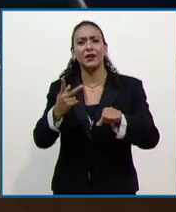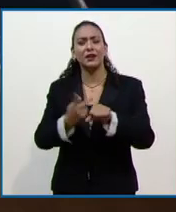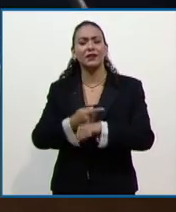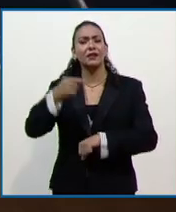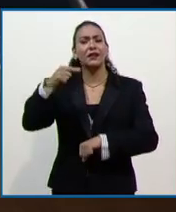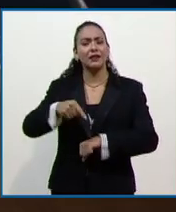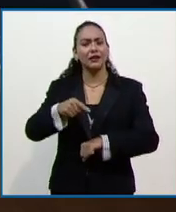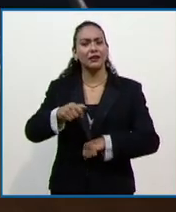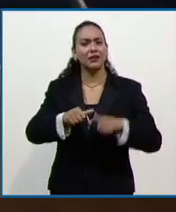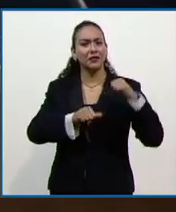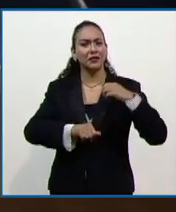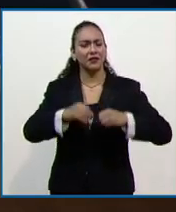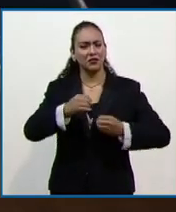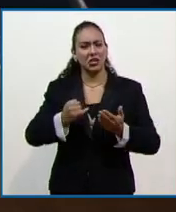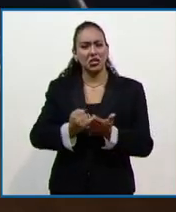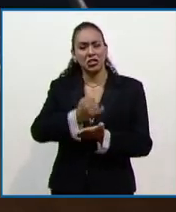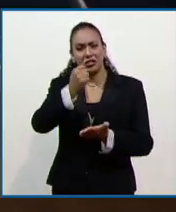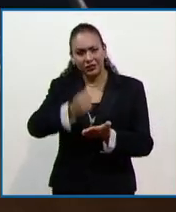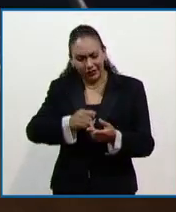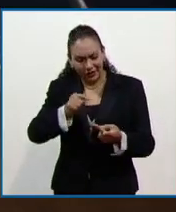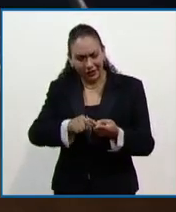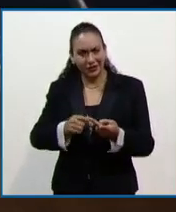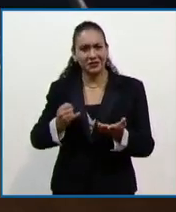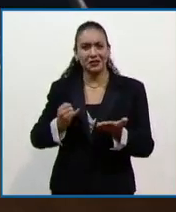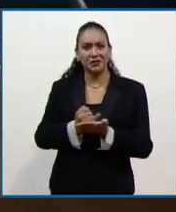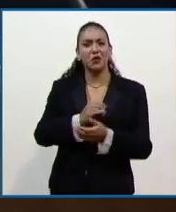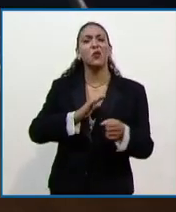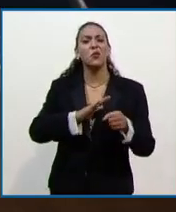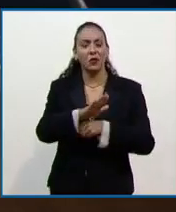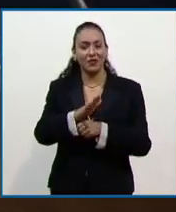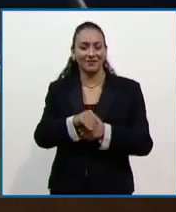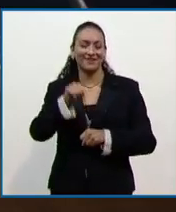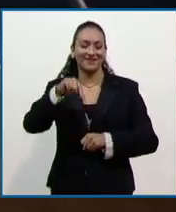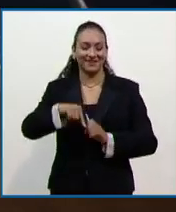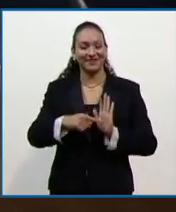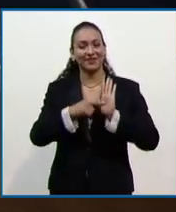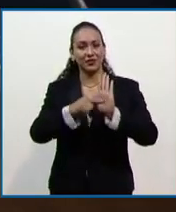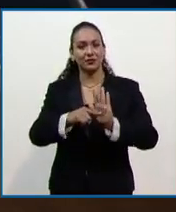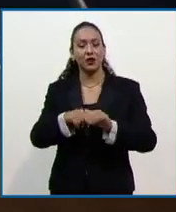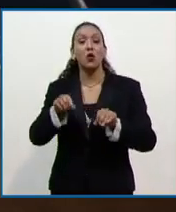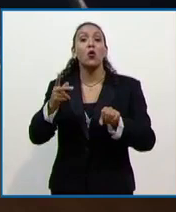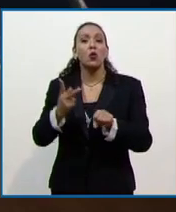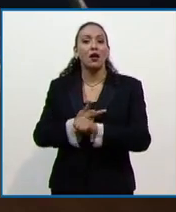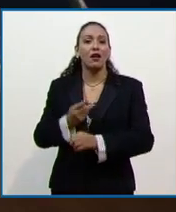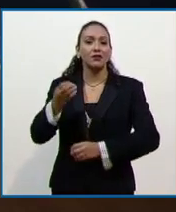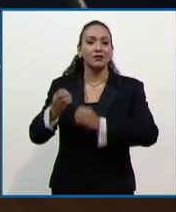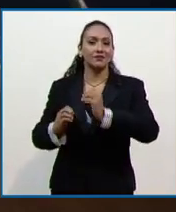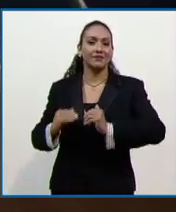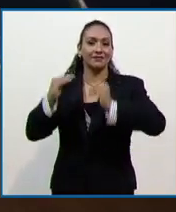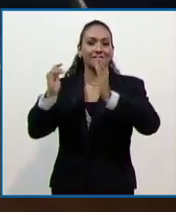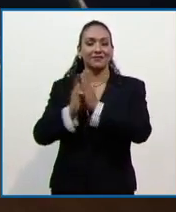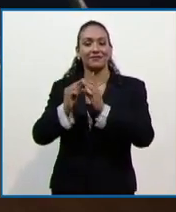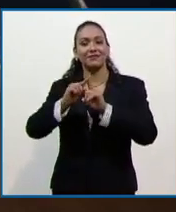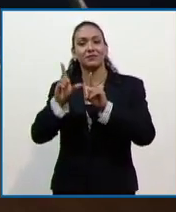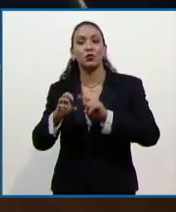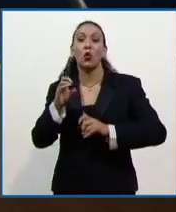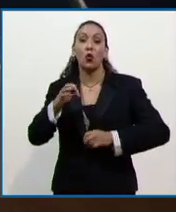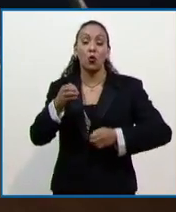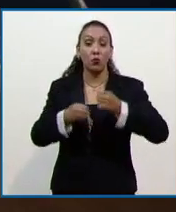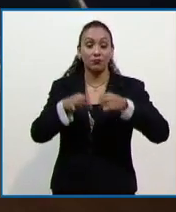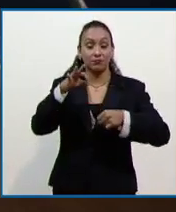las sentencias más relevantes de la Suprema Corte en pleno y salas, así como de las decisiones más importantes del Tribunal Electoral y